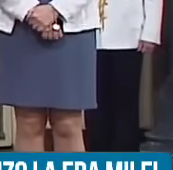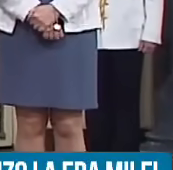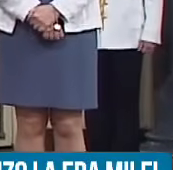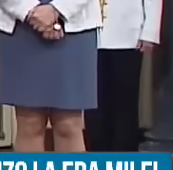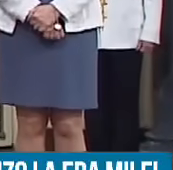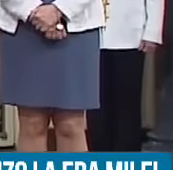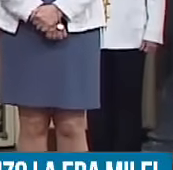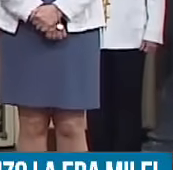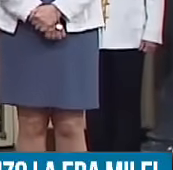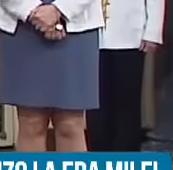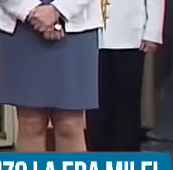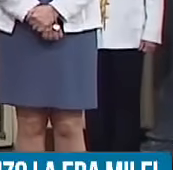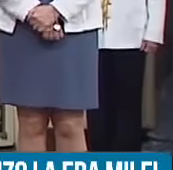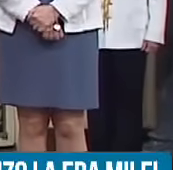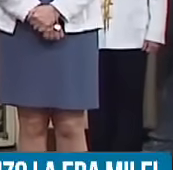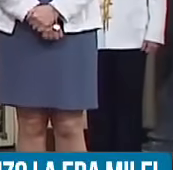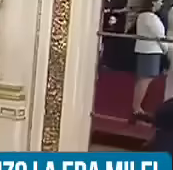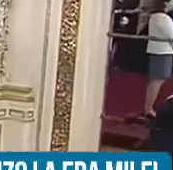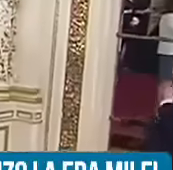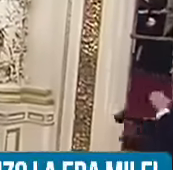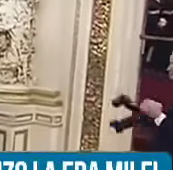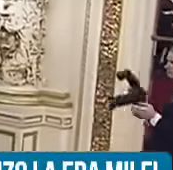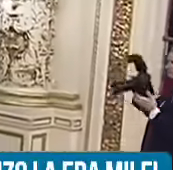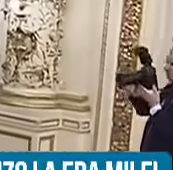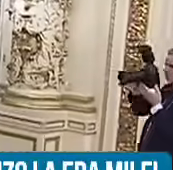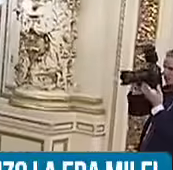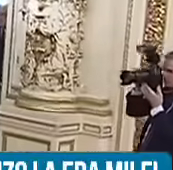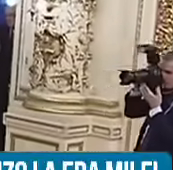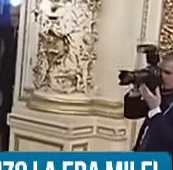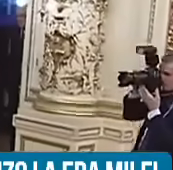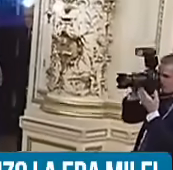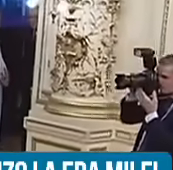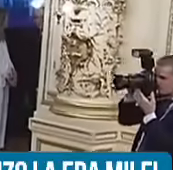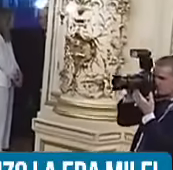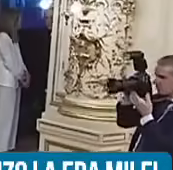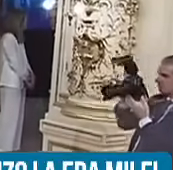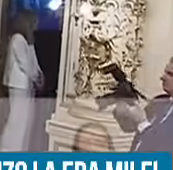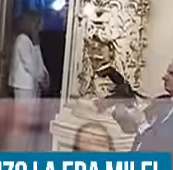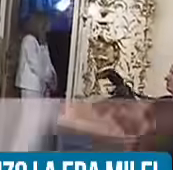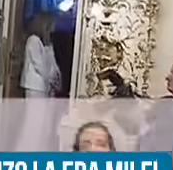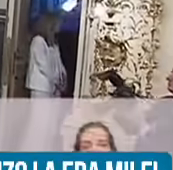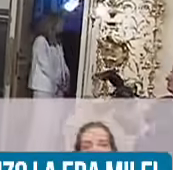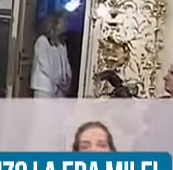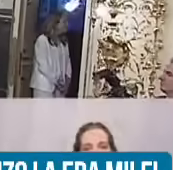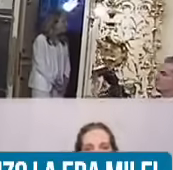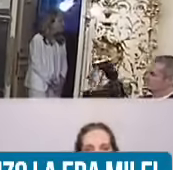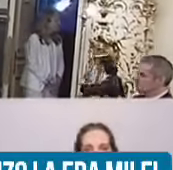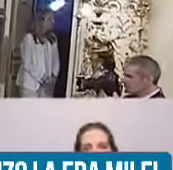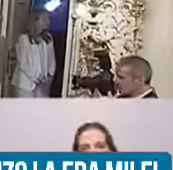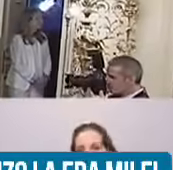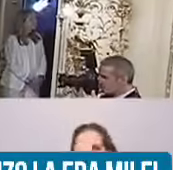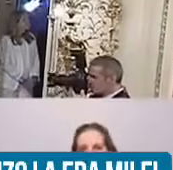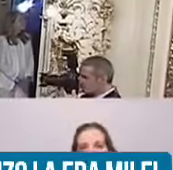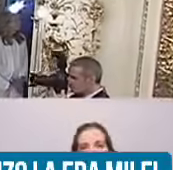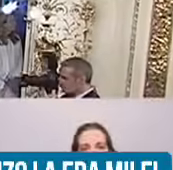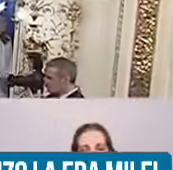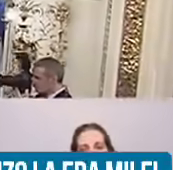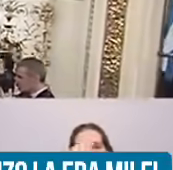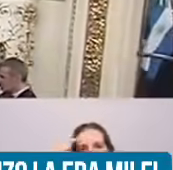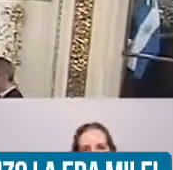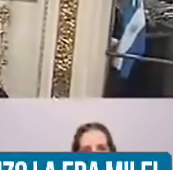Perdón, que ya está Milei adentro. Disculpame, Jenny, me contás. Bien, Diana Mondino, la vicepresidenta y el presidente... ...de la Nación Argentina, doctora